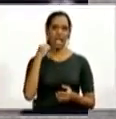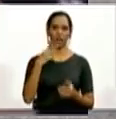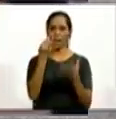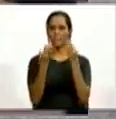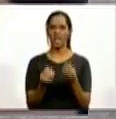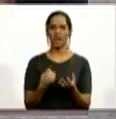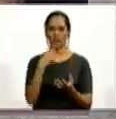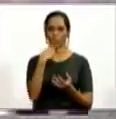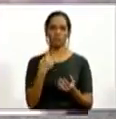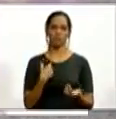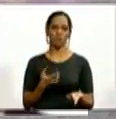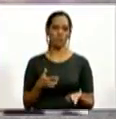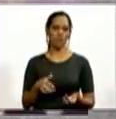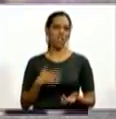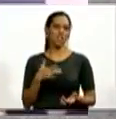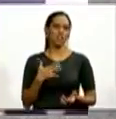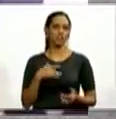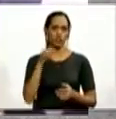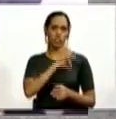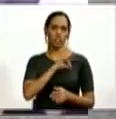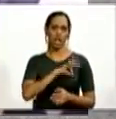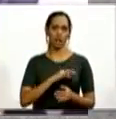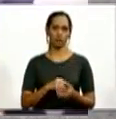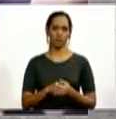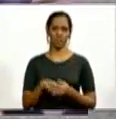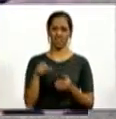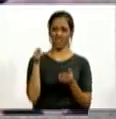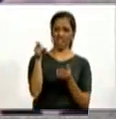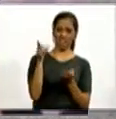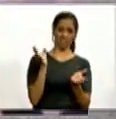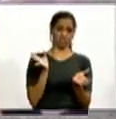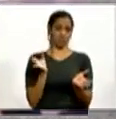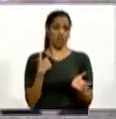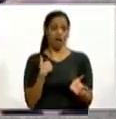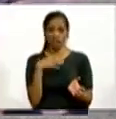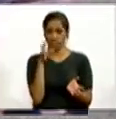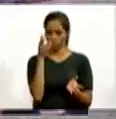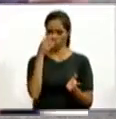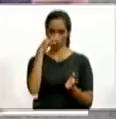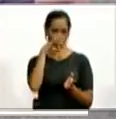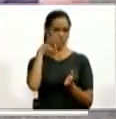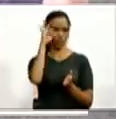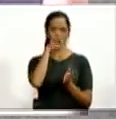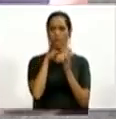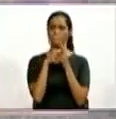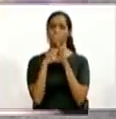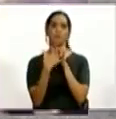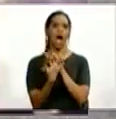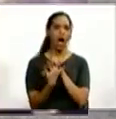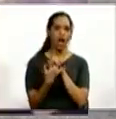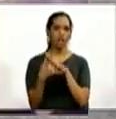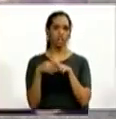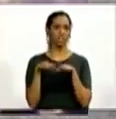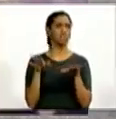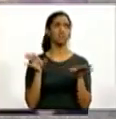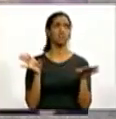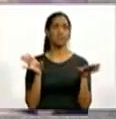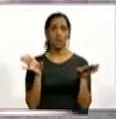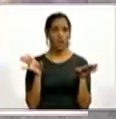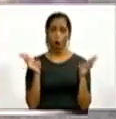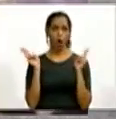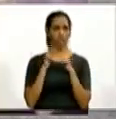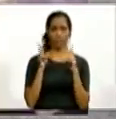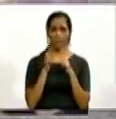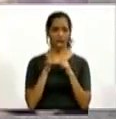resentido. Más nada, un resentido social. Es un Nietzsche de barrio que sin